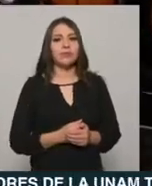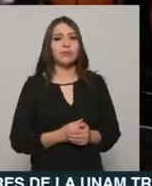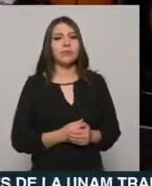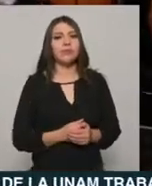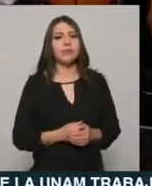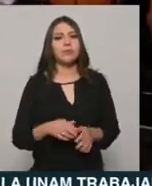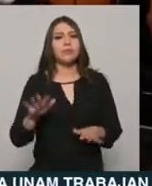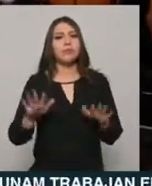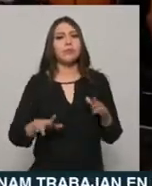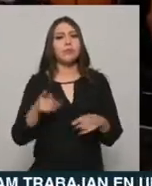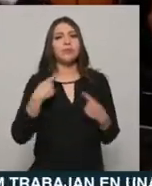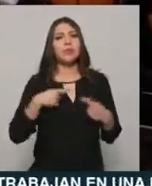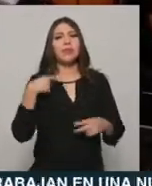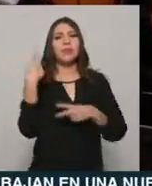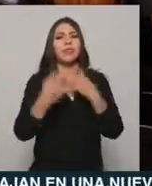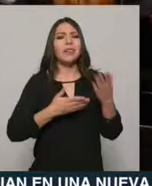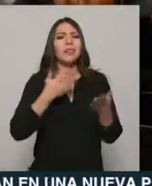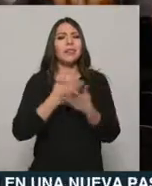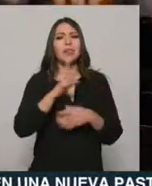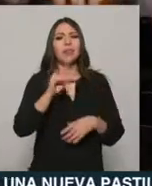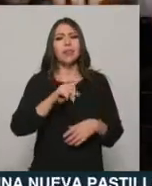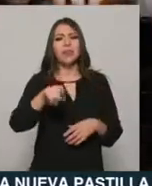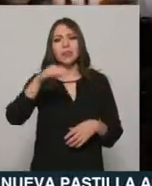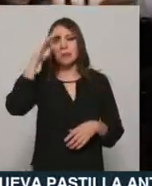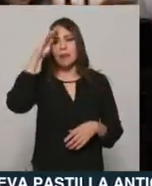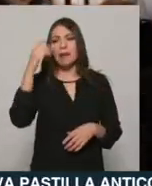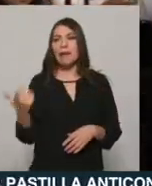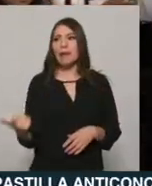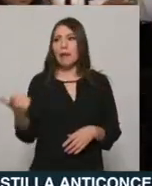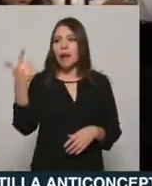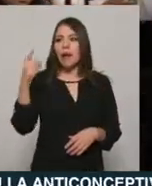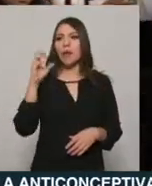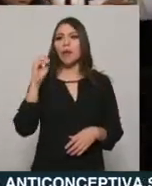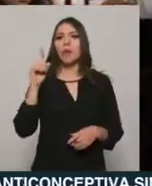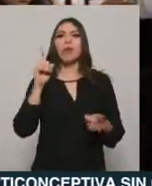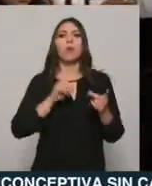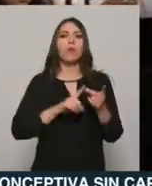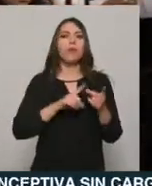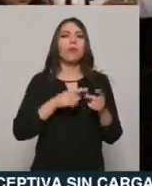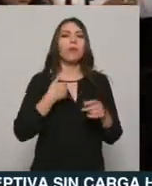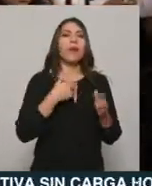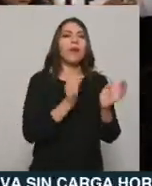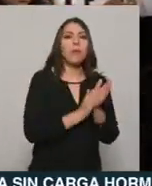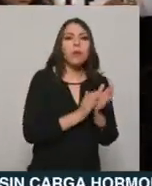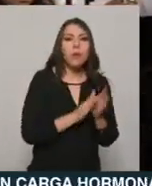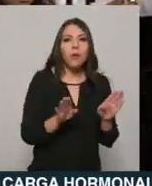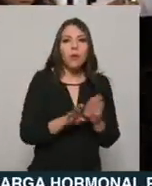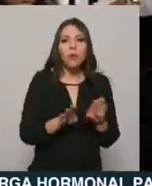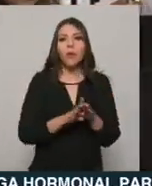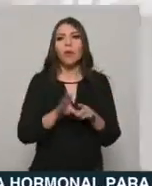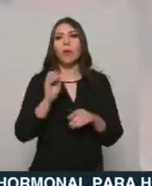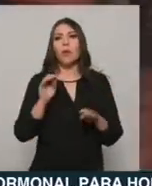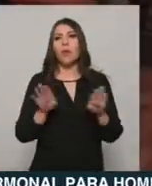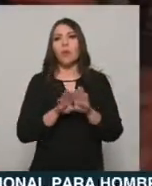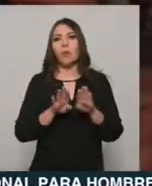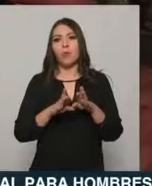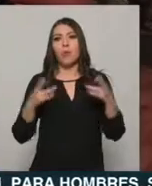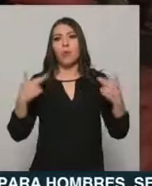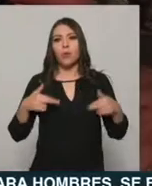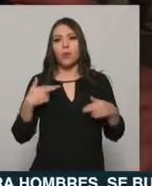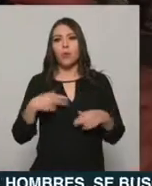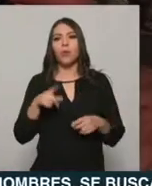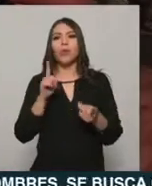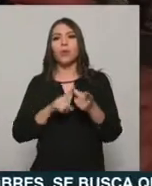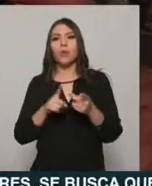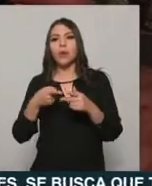porque cree que es muy caro o porque no saben cómo funciona, pues, el donde aplaudo, ¿no? Y ¿Cómo me visto? Claro, cómo me visto y